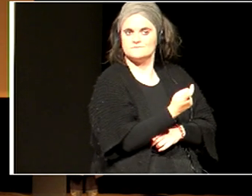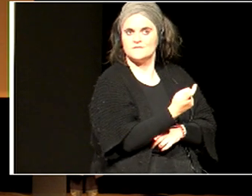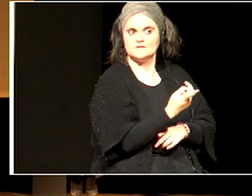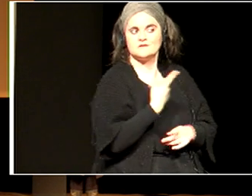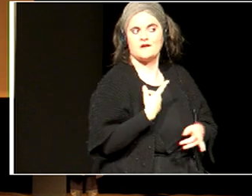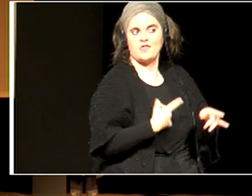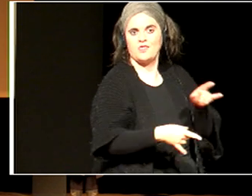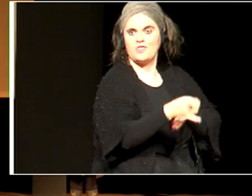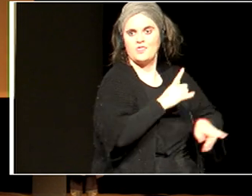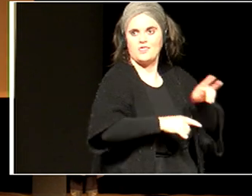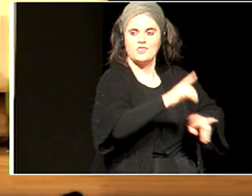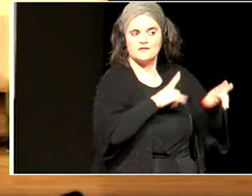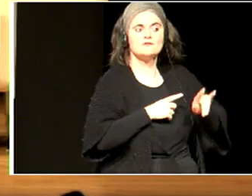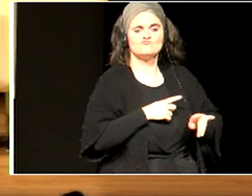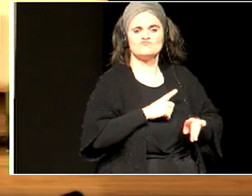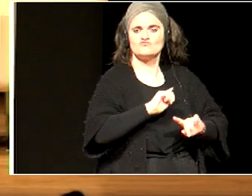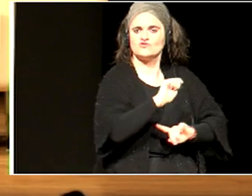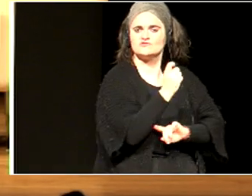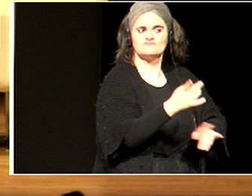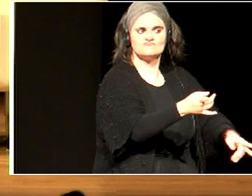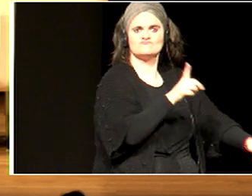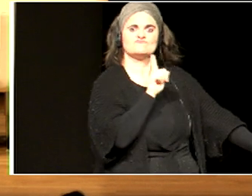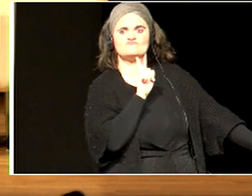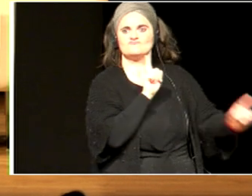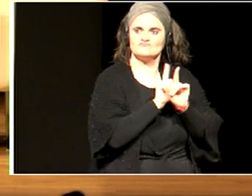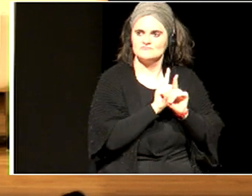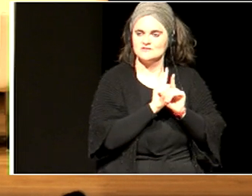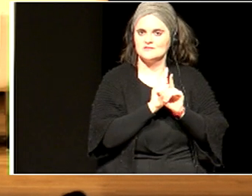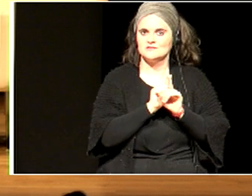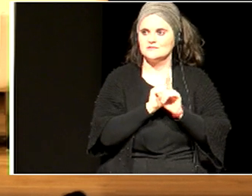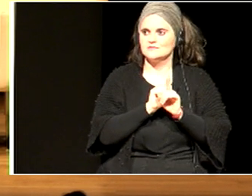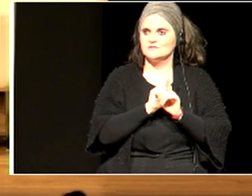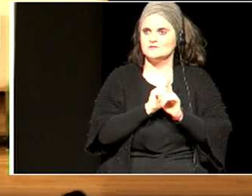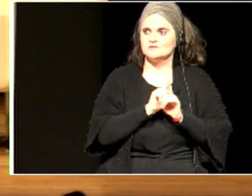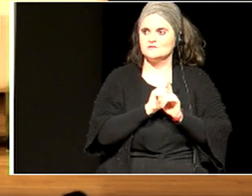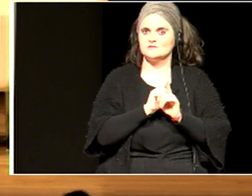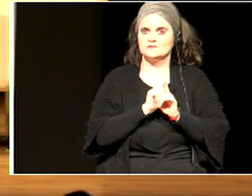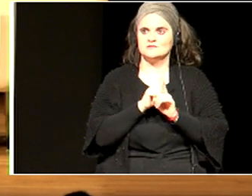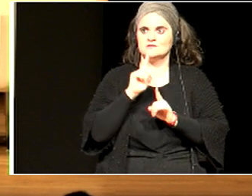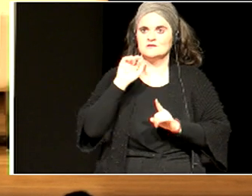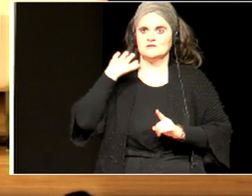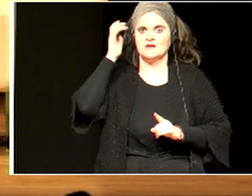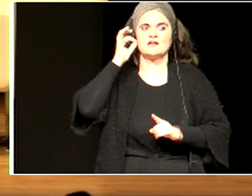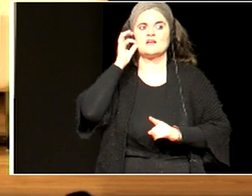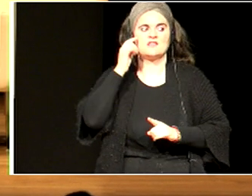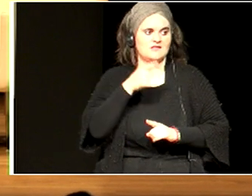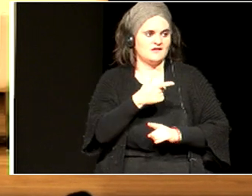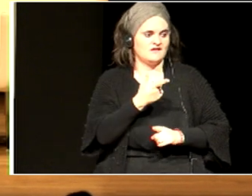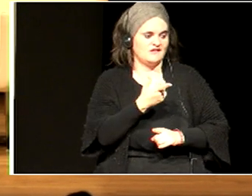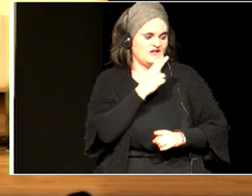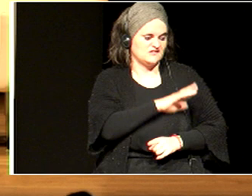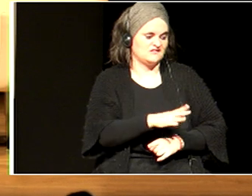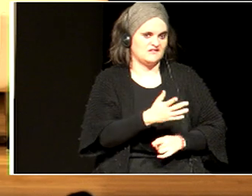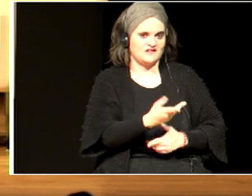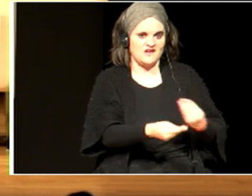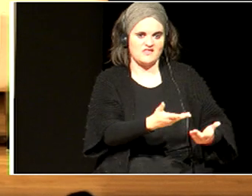vale lo conquista estarán vainas y entonces ella dice soy esa chavalín a tan guapa vaya la mandó pal bosque que la maten es normal